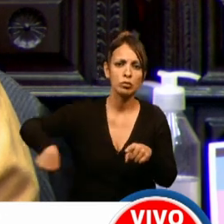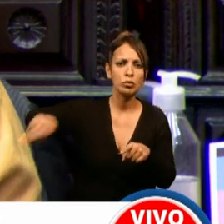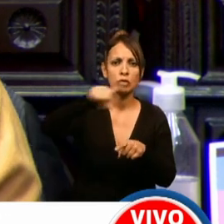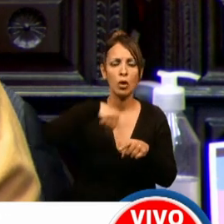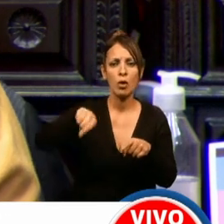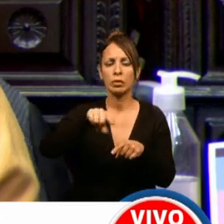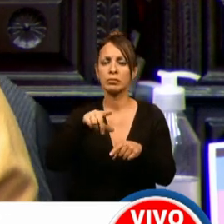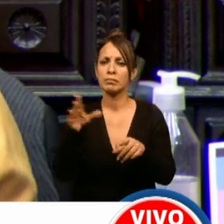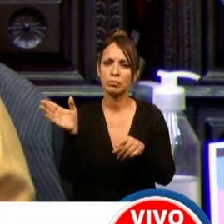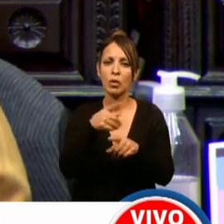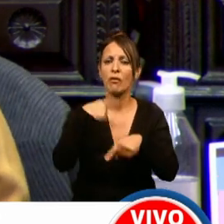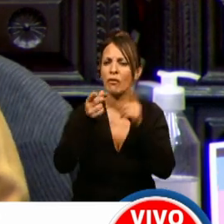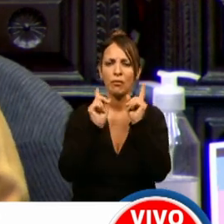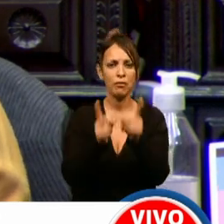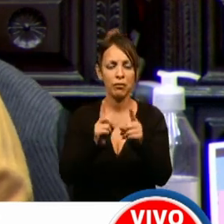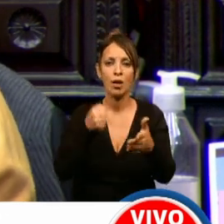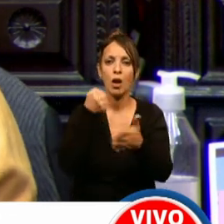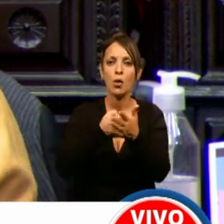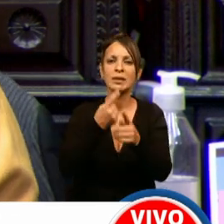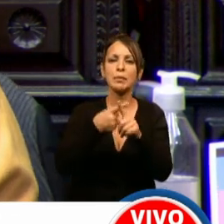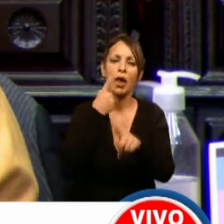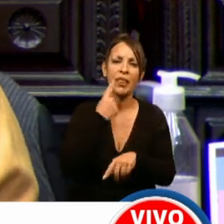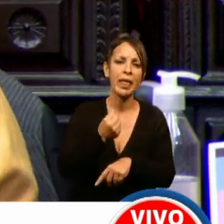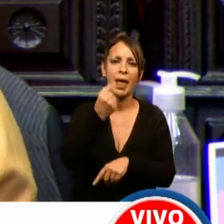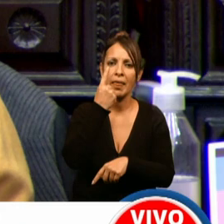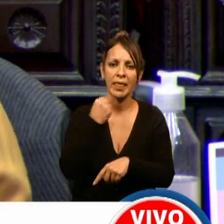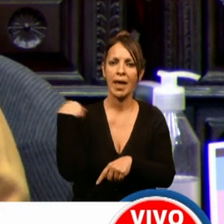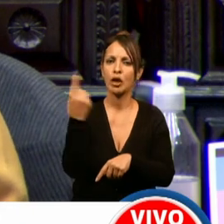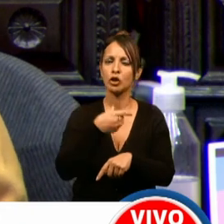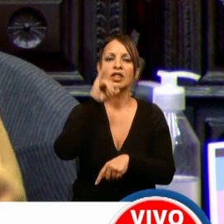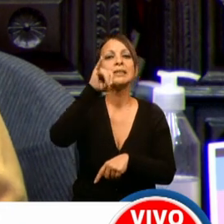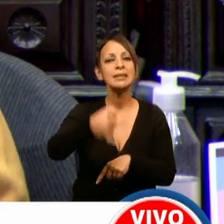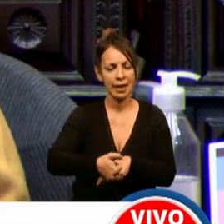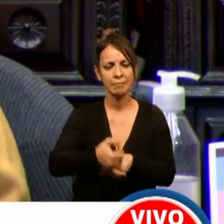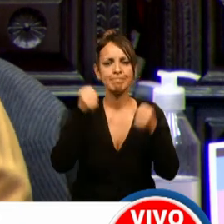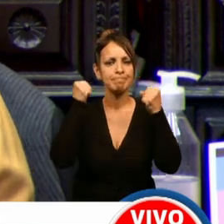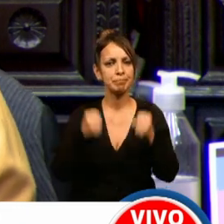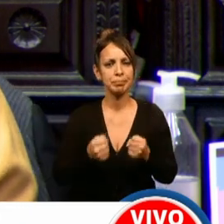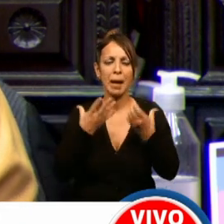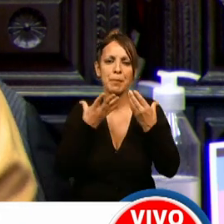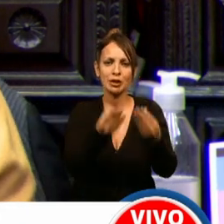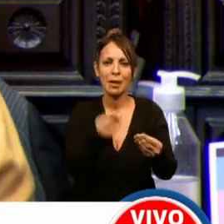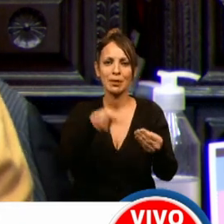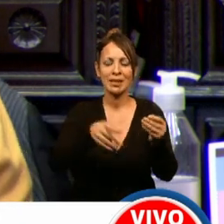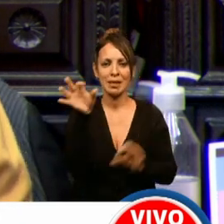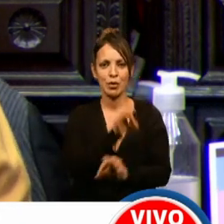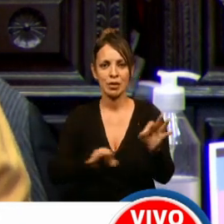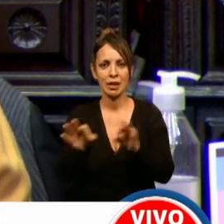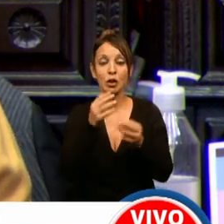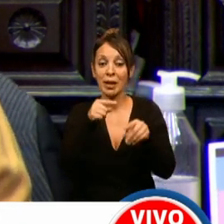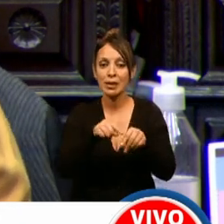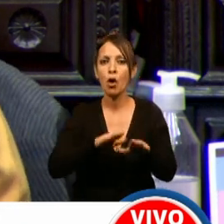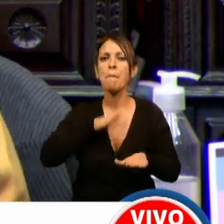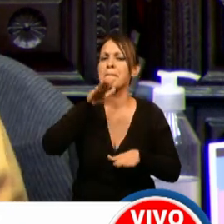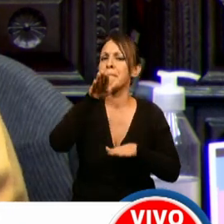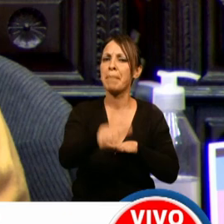los que sigan luchando cada día vamos a acompañar con toda convicción este proyecto porque se trata de un paso